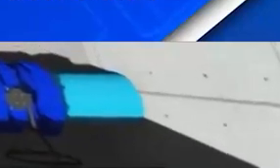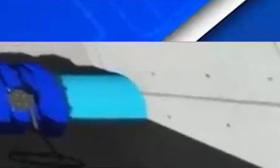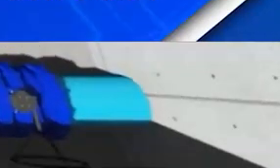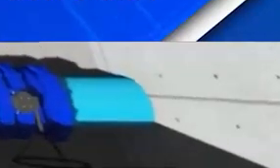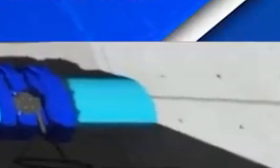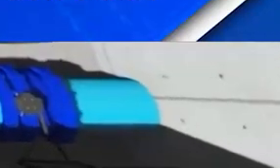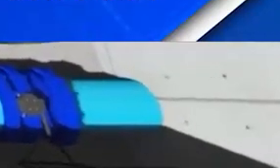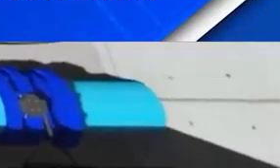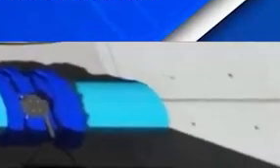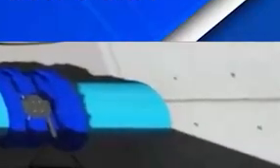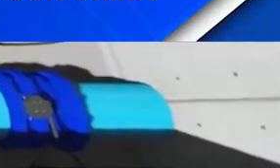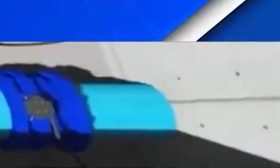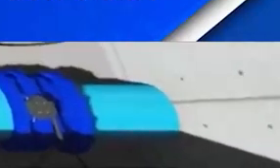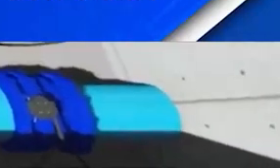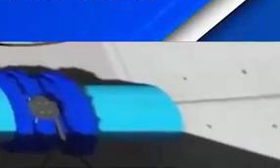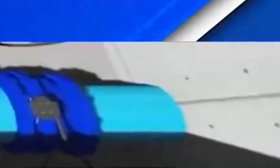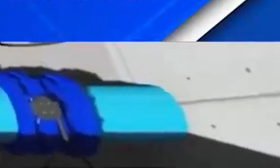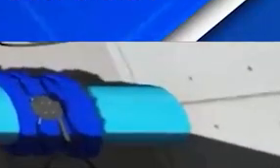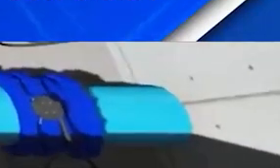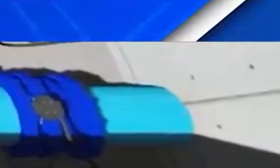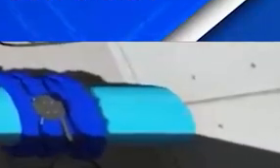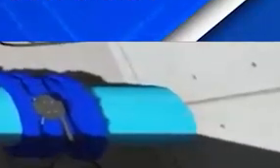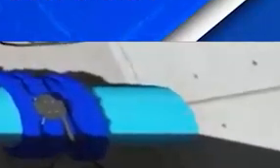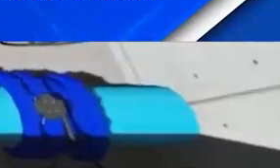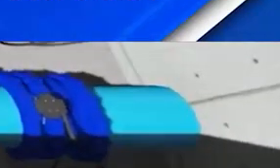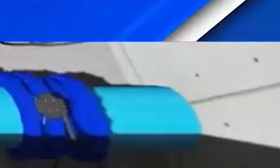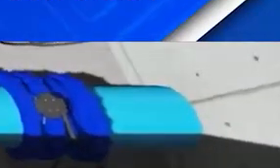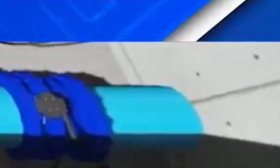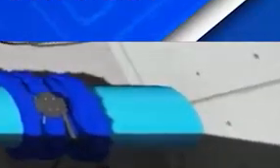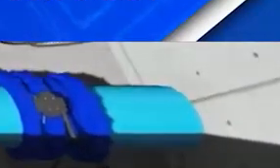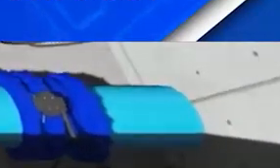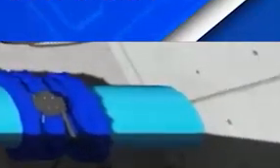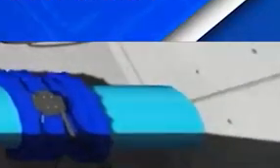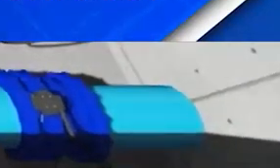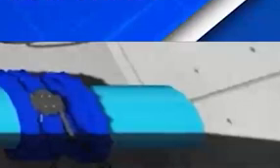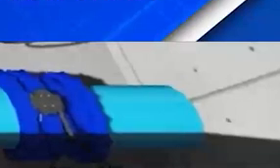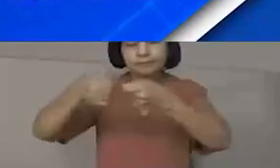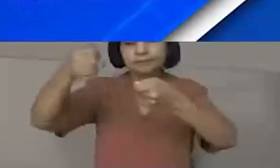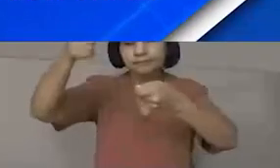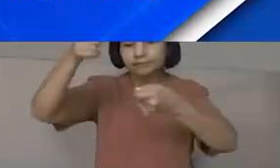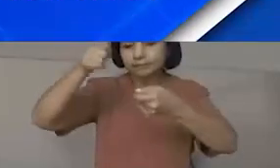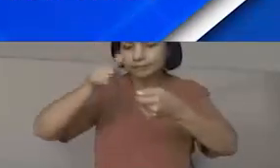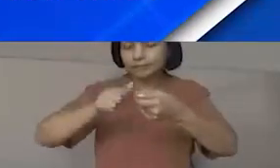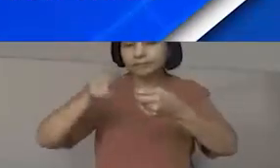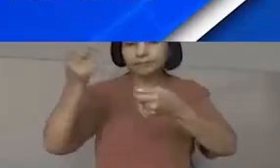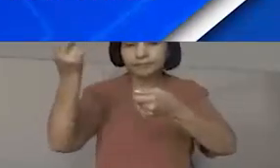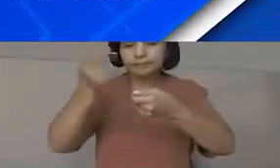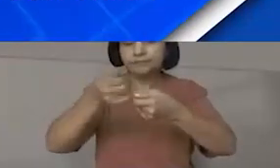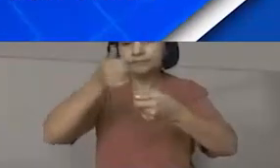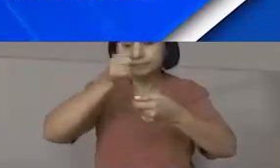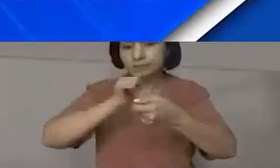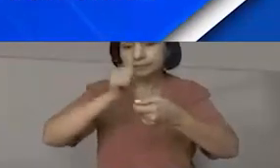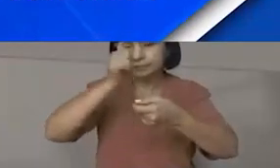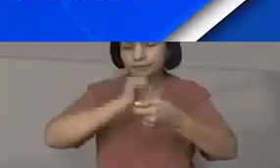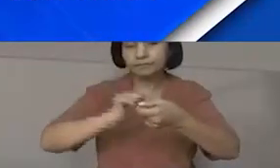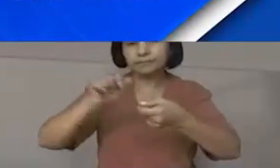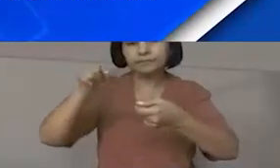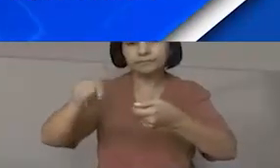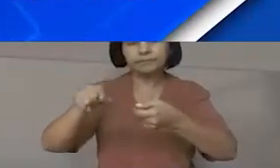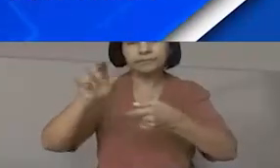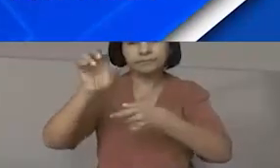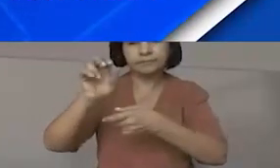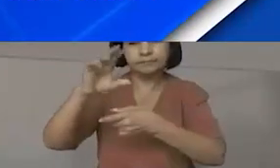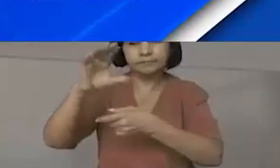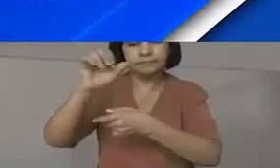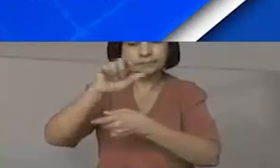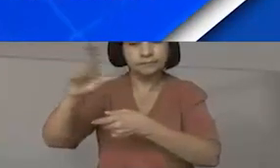para la operación del sistema de Enacal en la ciudad de San Isidro, Matagalpa. Para la operación del sistema de